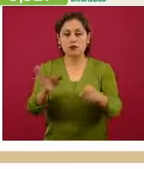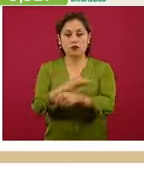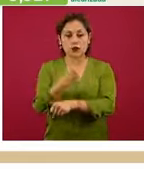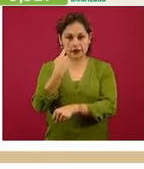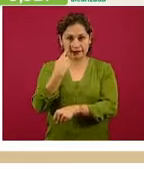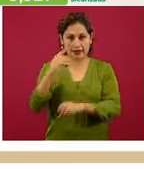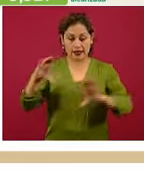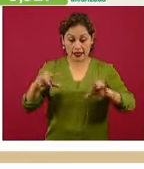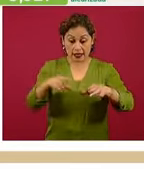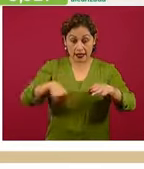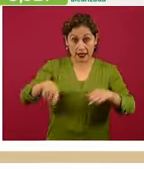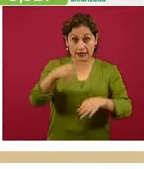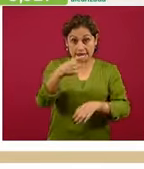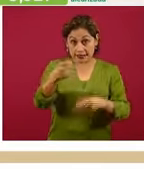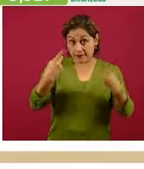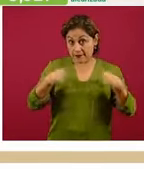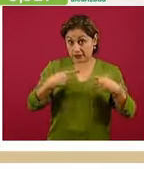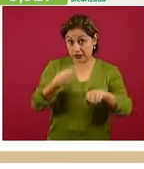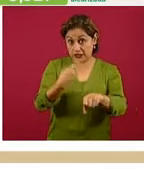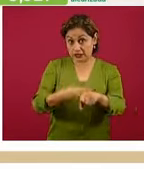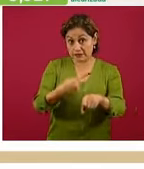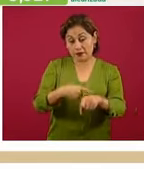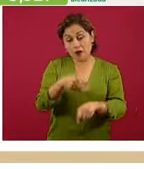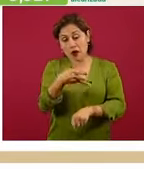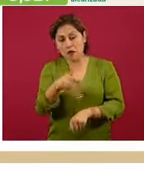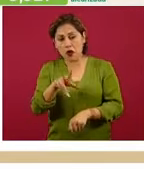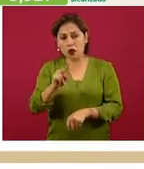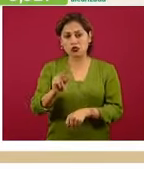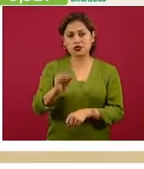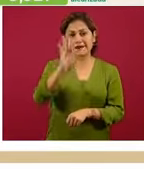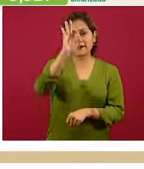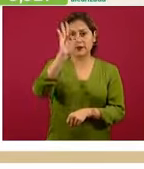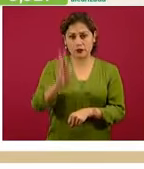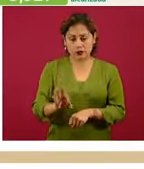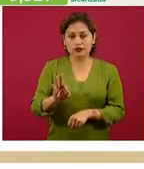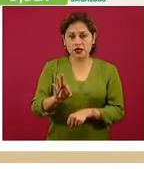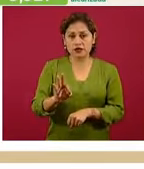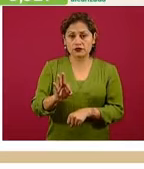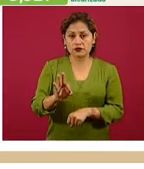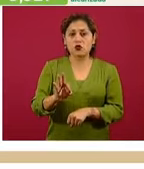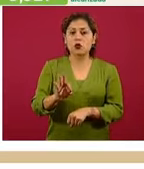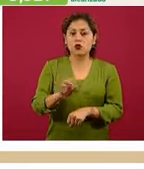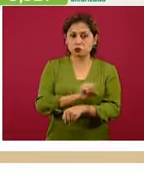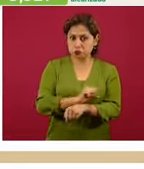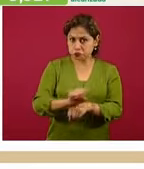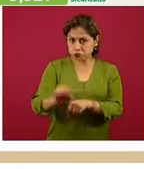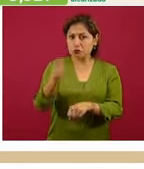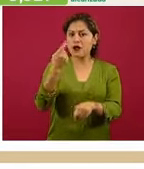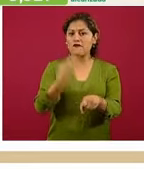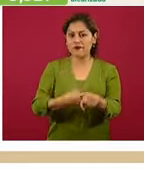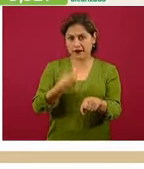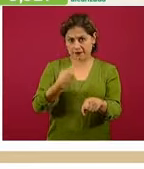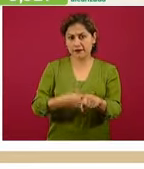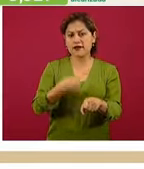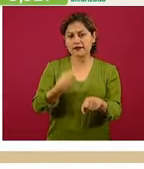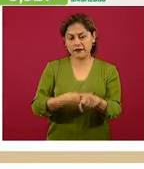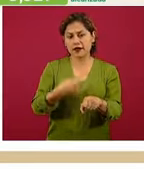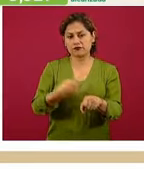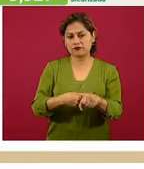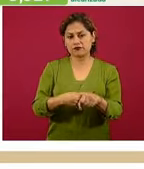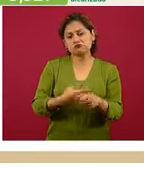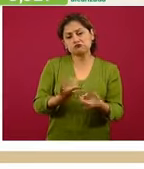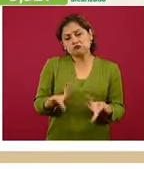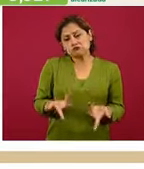enferman, aproximadamente un 80% lo hace de manera leve, una enfermedad que pueden